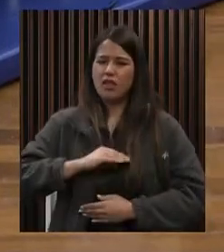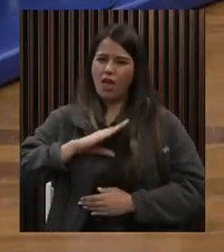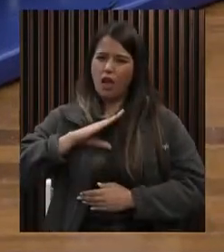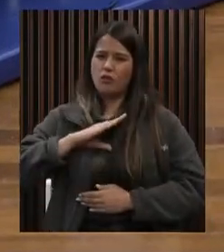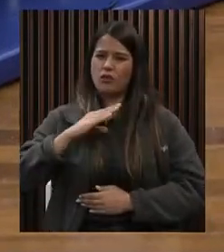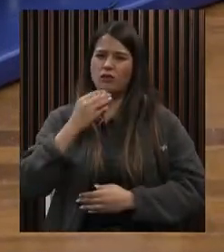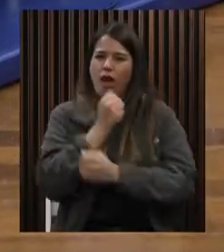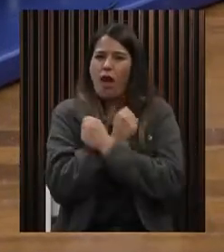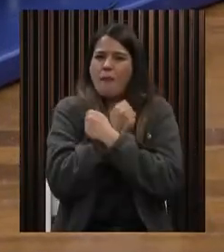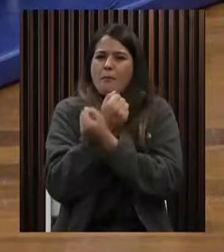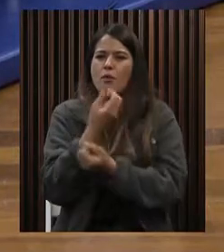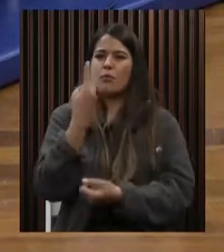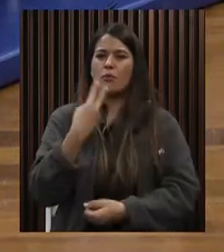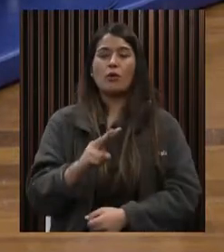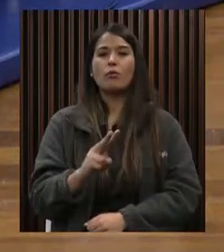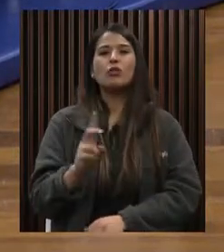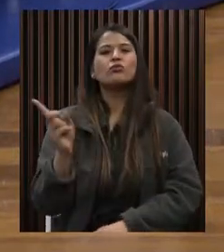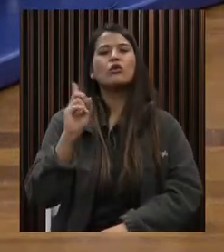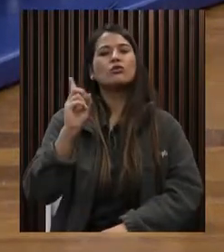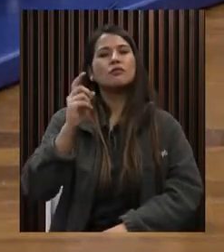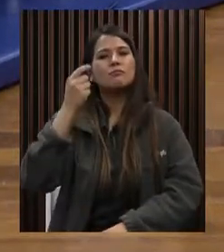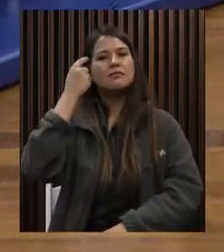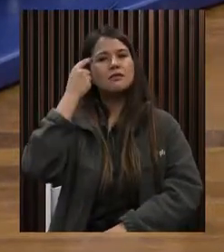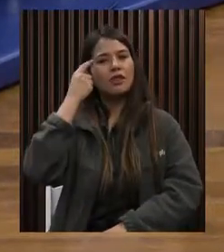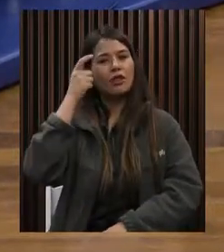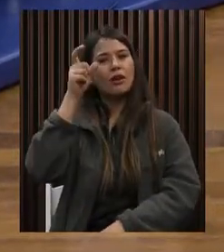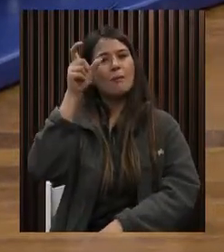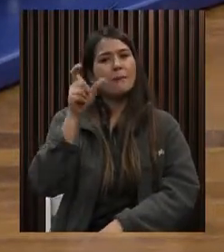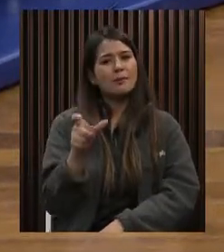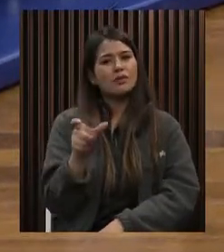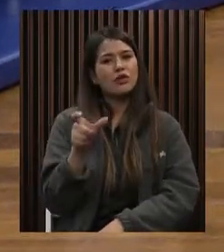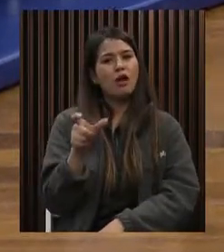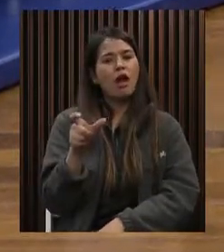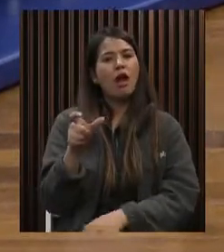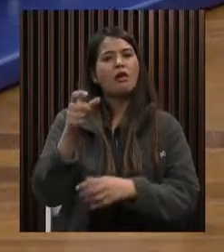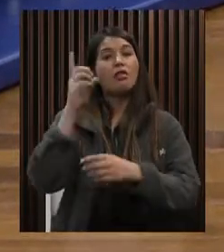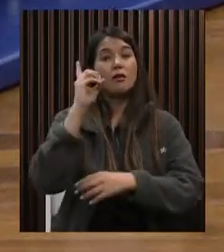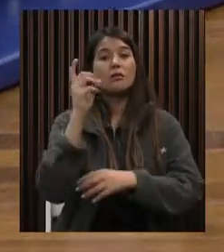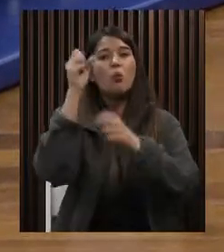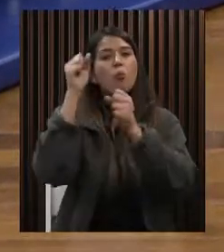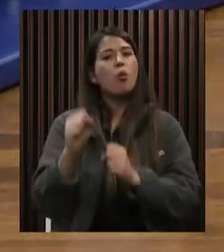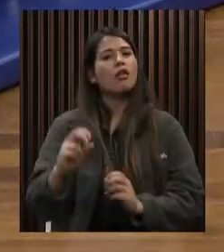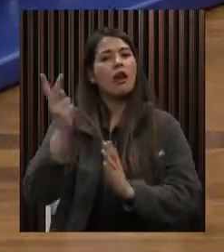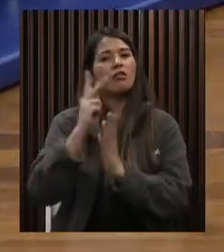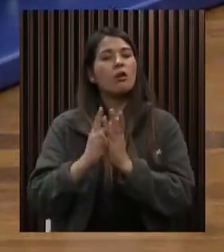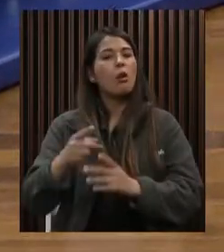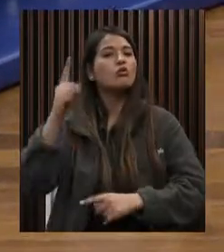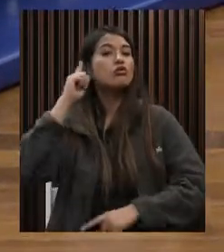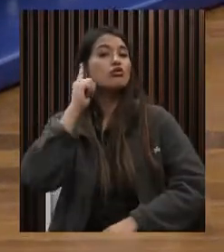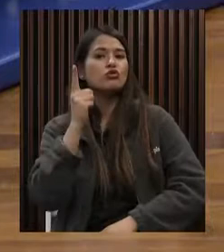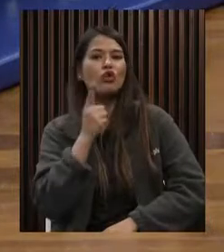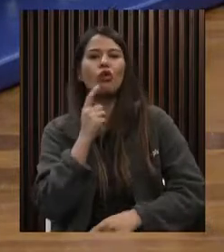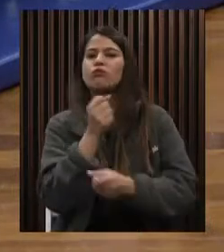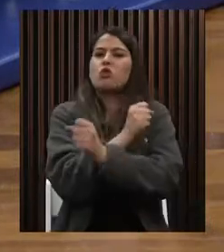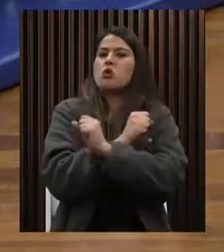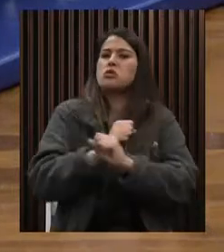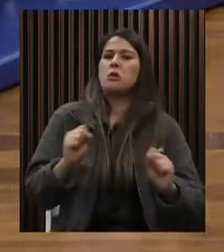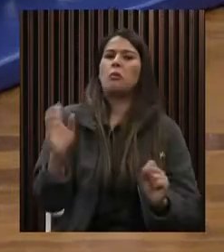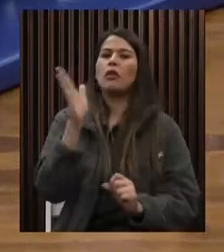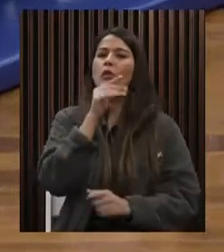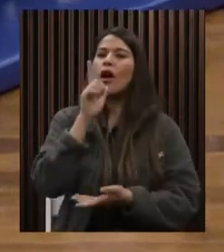está contemplado que una persona con discapacidad pueda ser artista también. O sea, bueno, no escuchas, estás perdido, entonces no tienes espacio en un